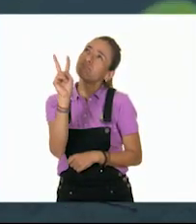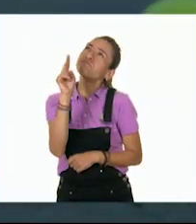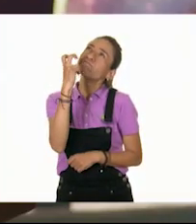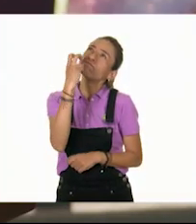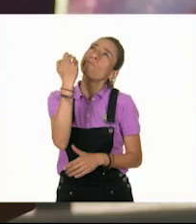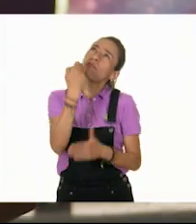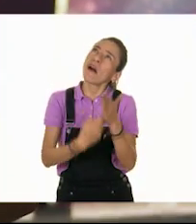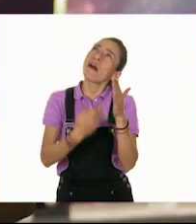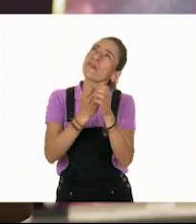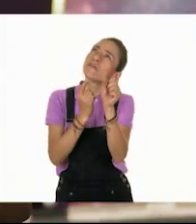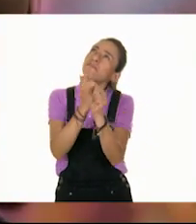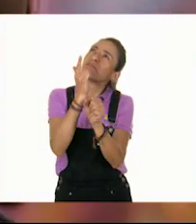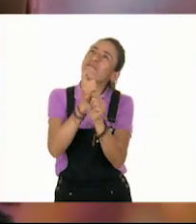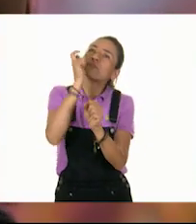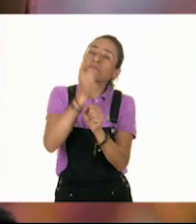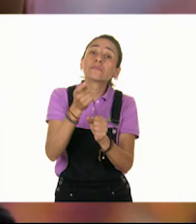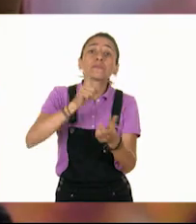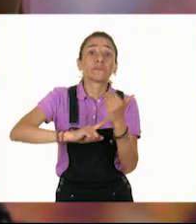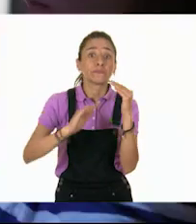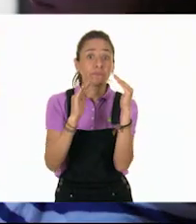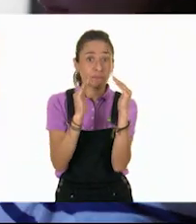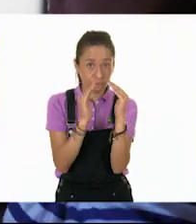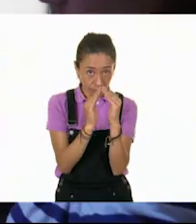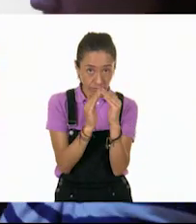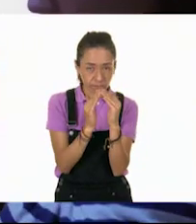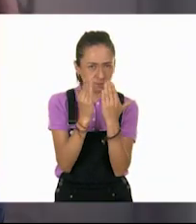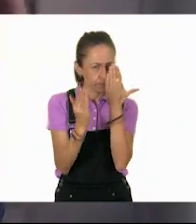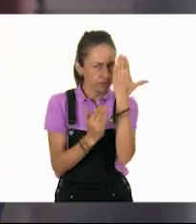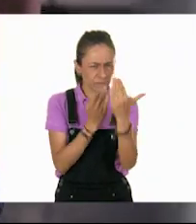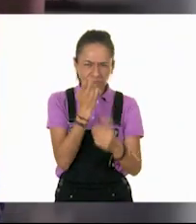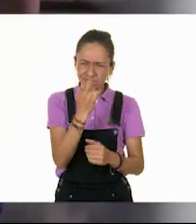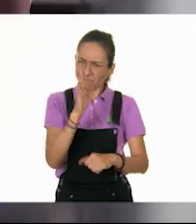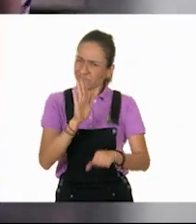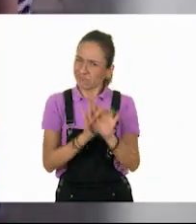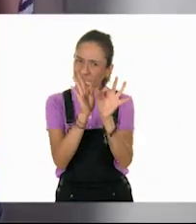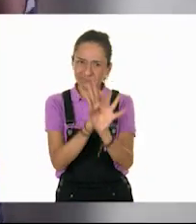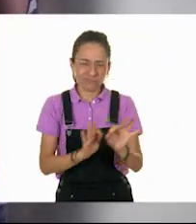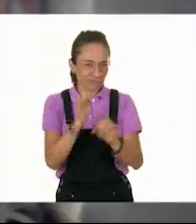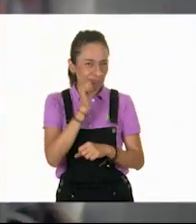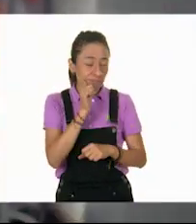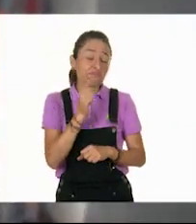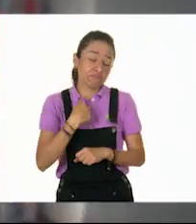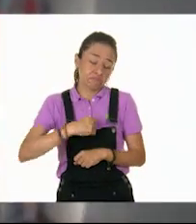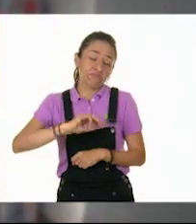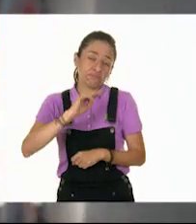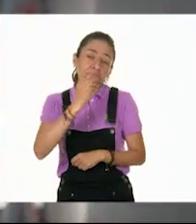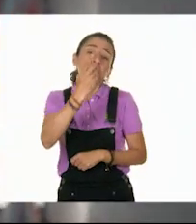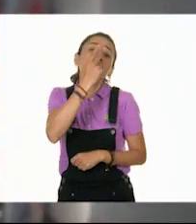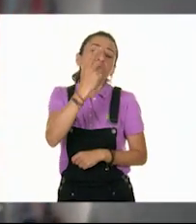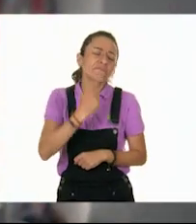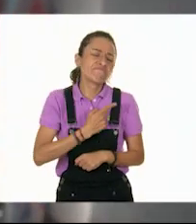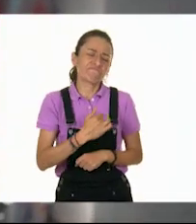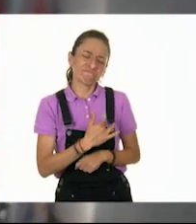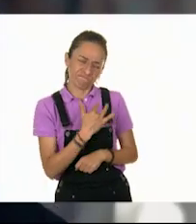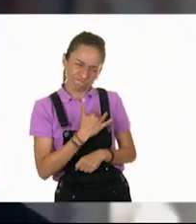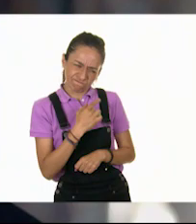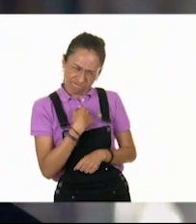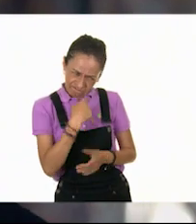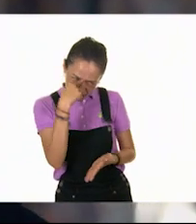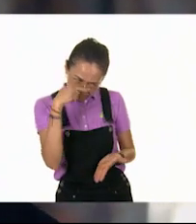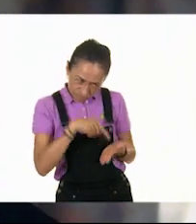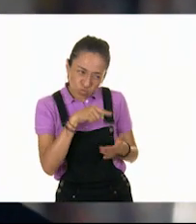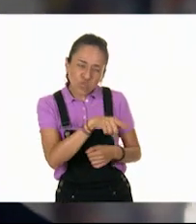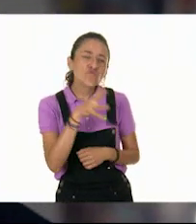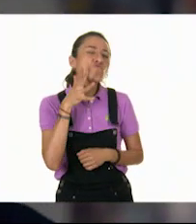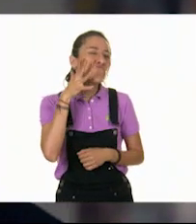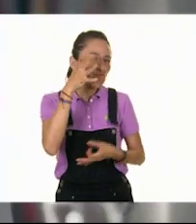descubrir. Y aunque en casa el estudio siempre era lo más importante, mi mamá me decía, creo que sería buena idea que seas